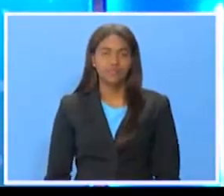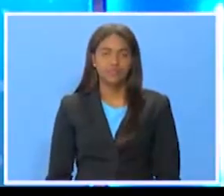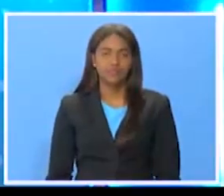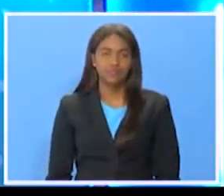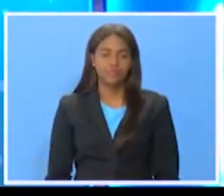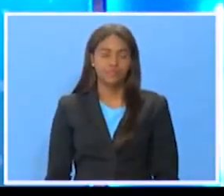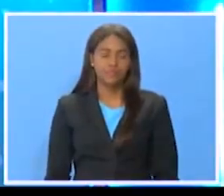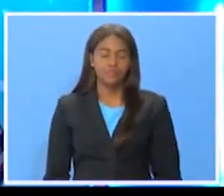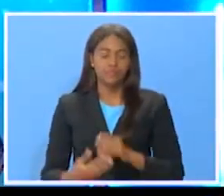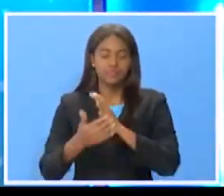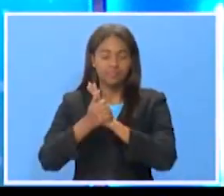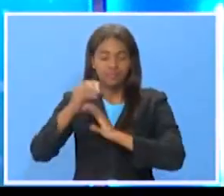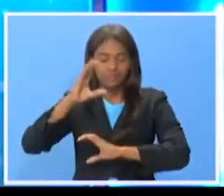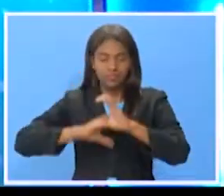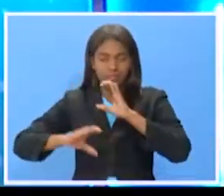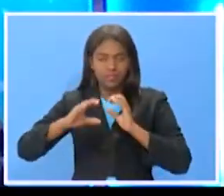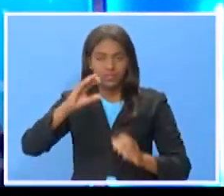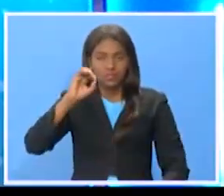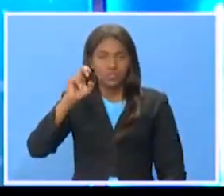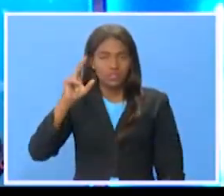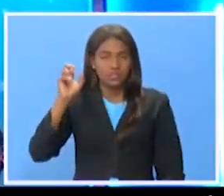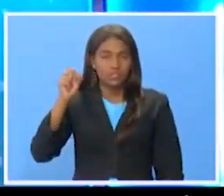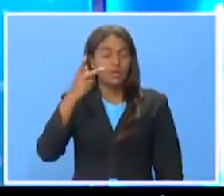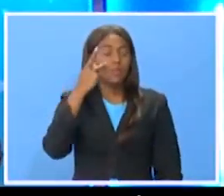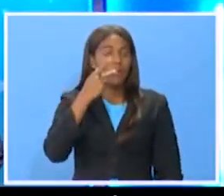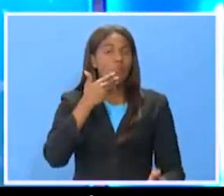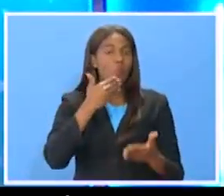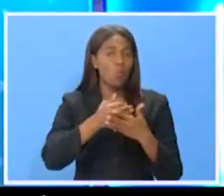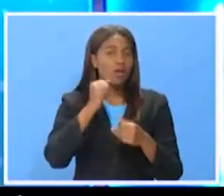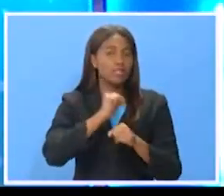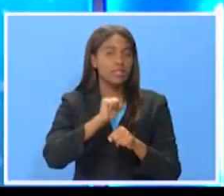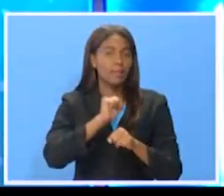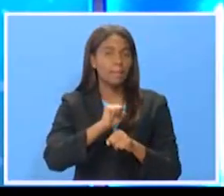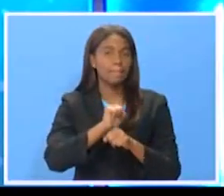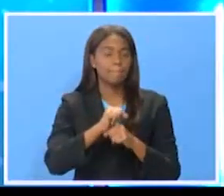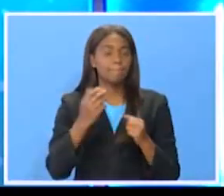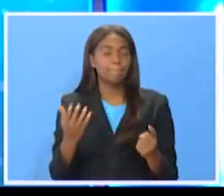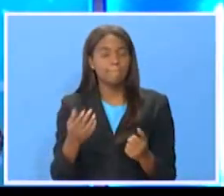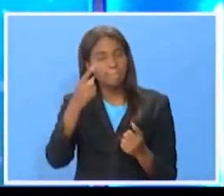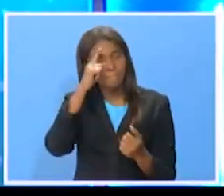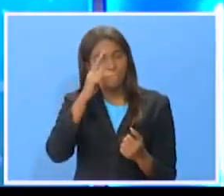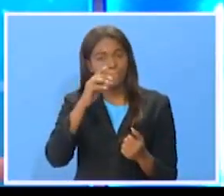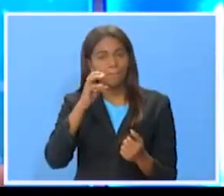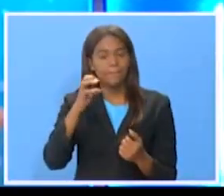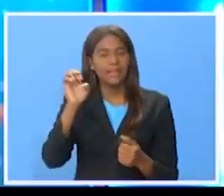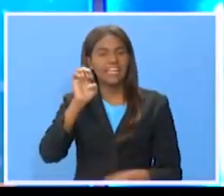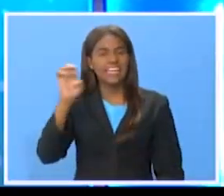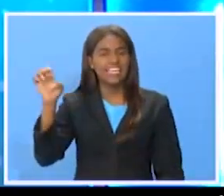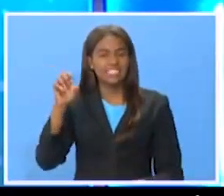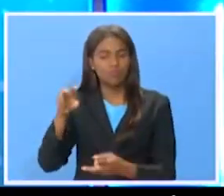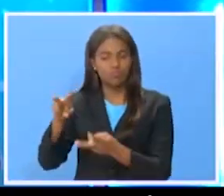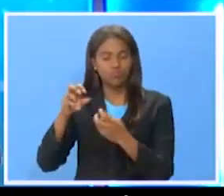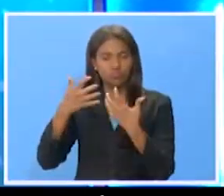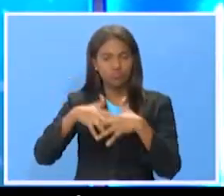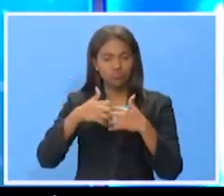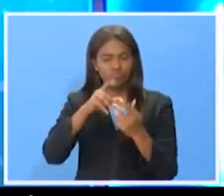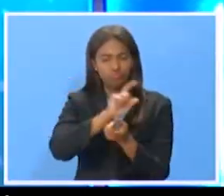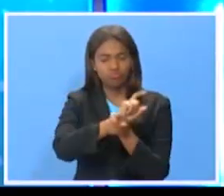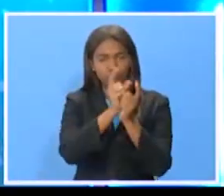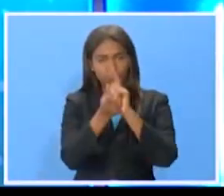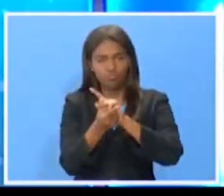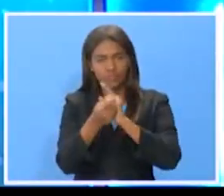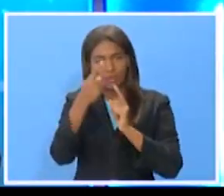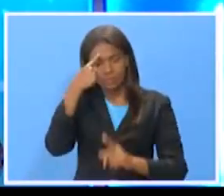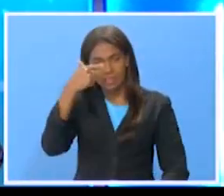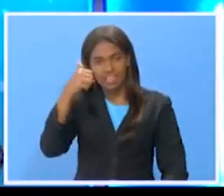El geólogo Osiris de León valoró positivamente las operaciones del gasoducto del Este y de la empresa Energas, esta última